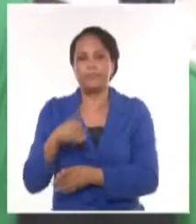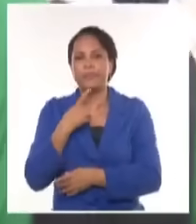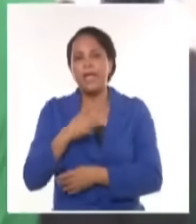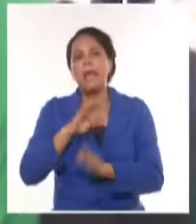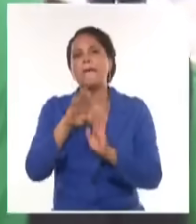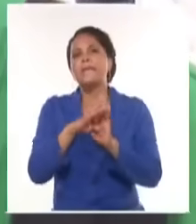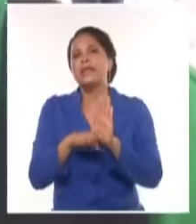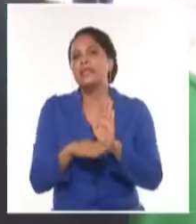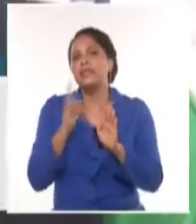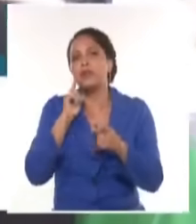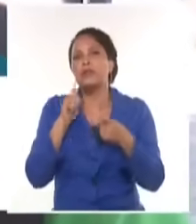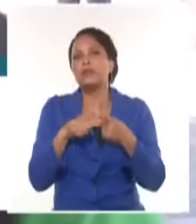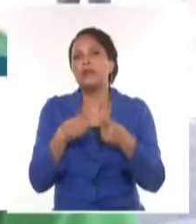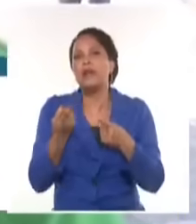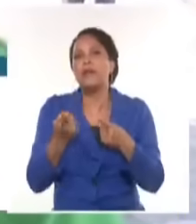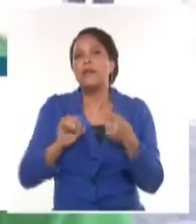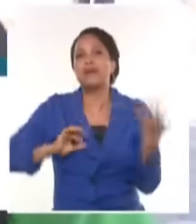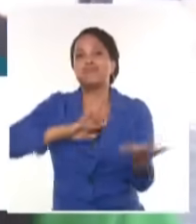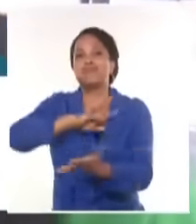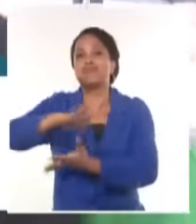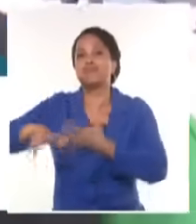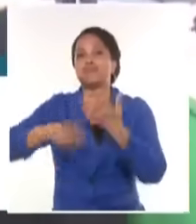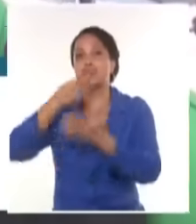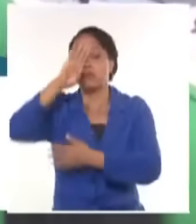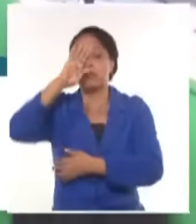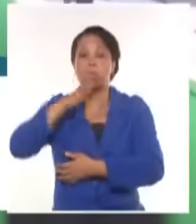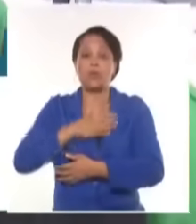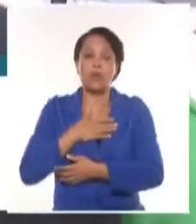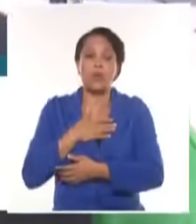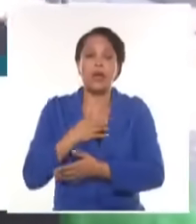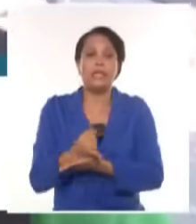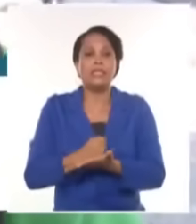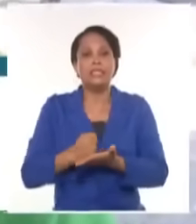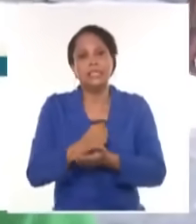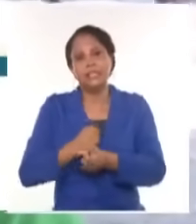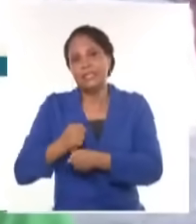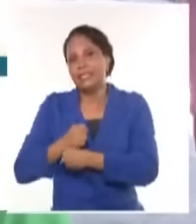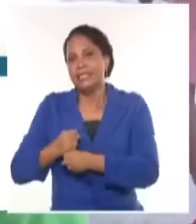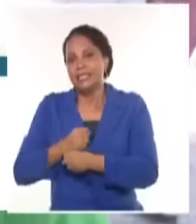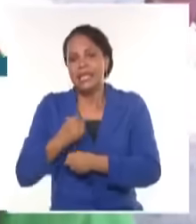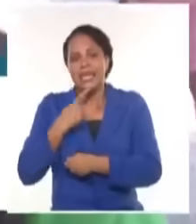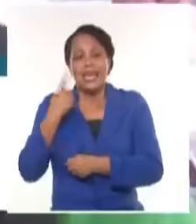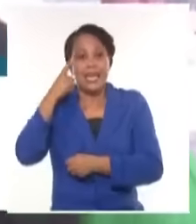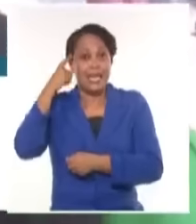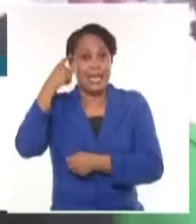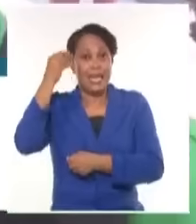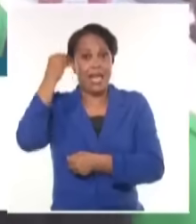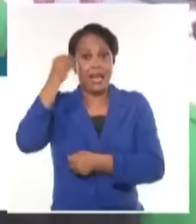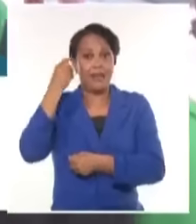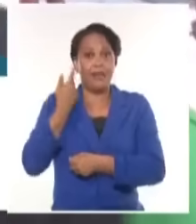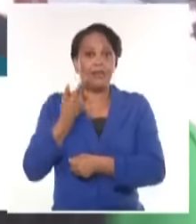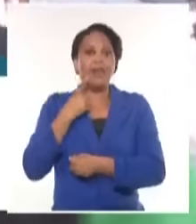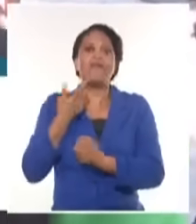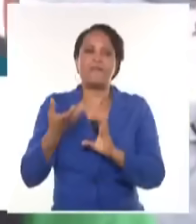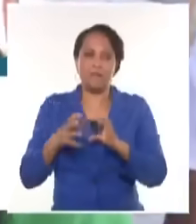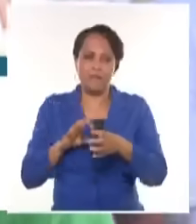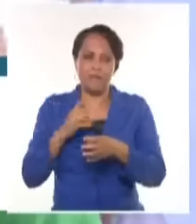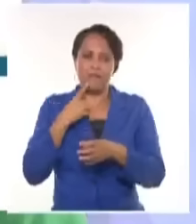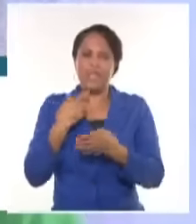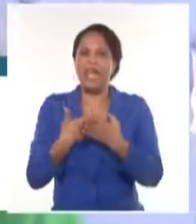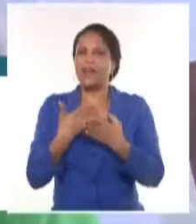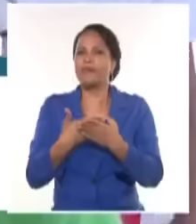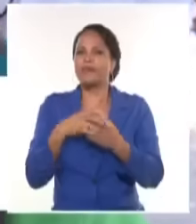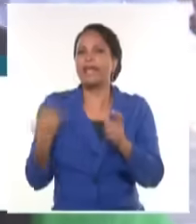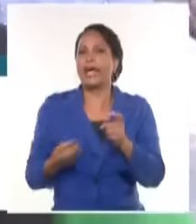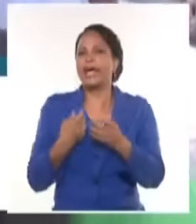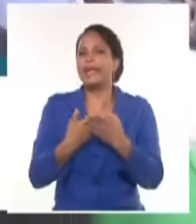para desestabilizar mucho más nuestro país, crear una conciencia, sí, de eso es parte de la guerra no convencional que por muchos